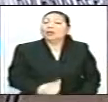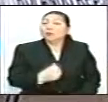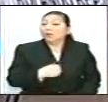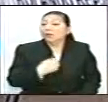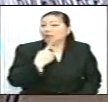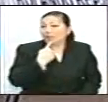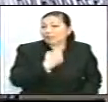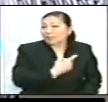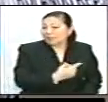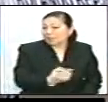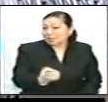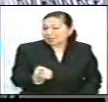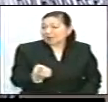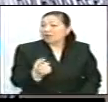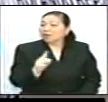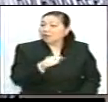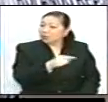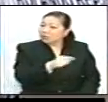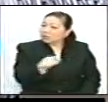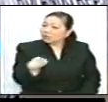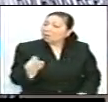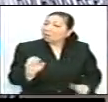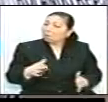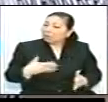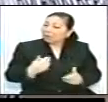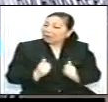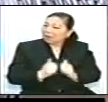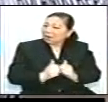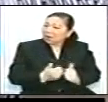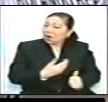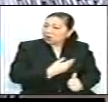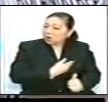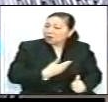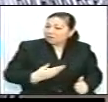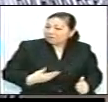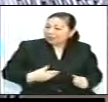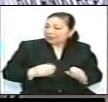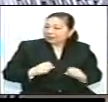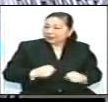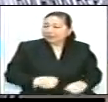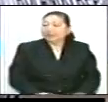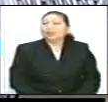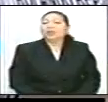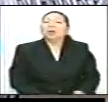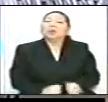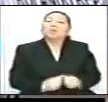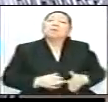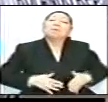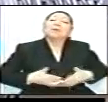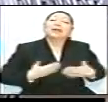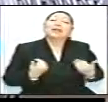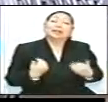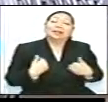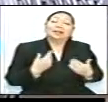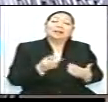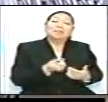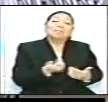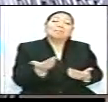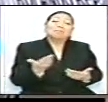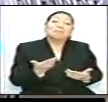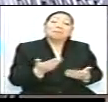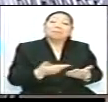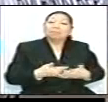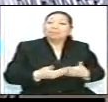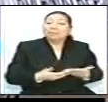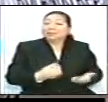sugiero, ministro, es que ustedes puedan acompañar esos gobiernos regionales. ¿Cómo es posible, si tienen recursos, nos pase